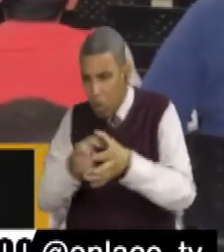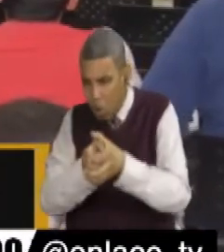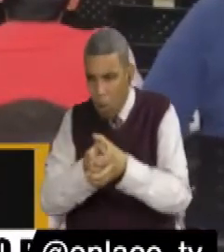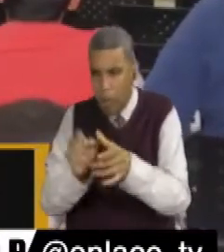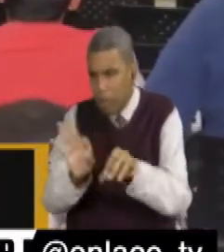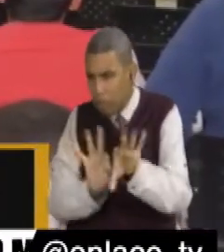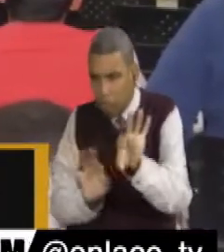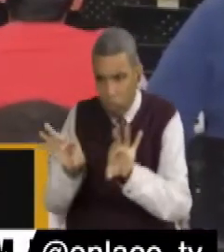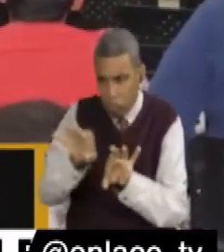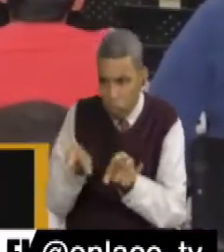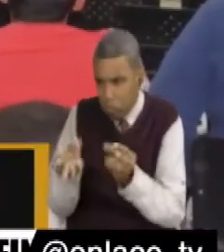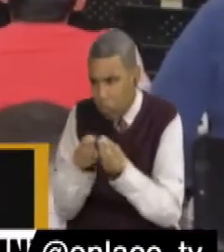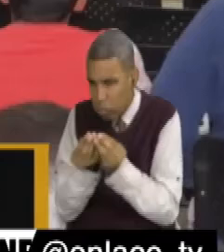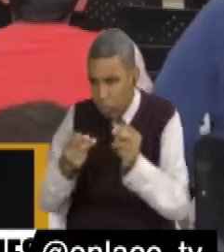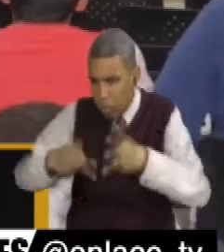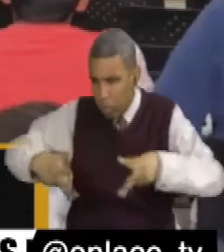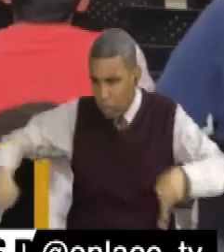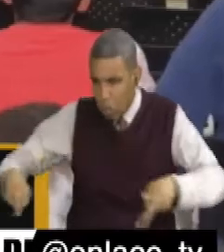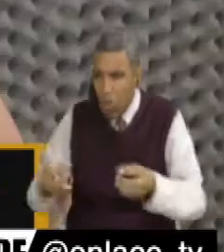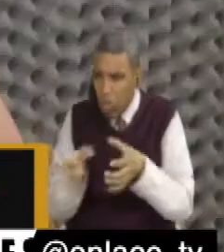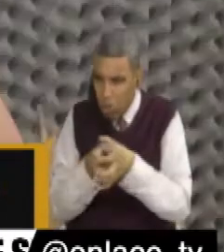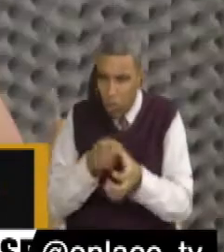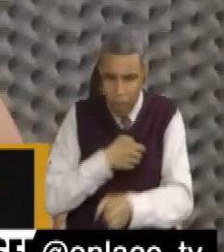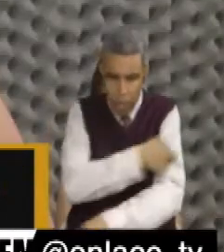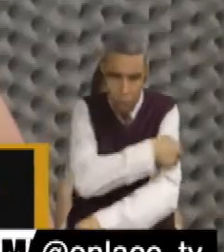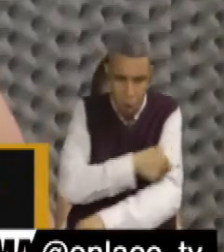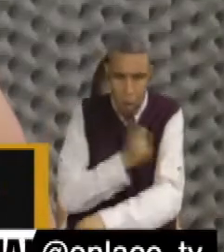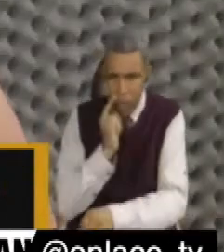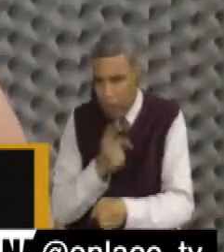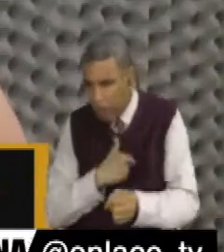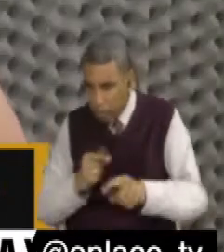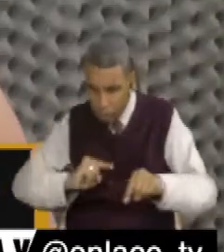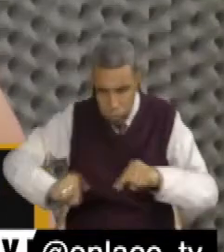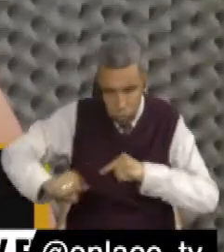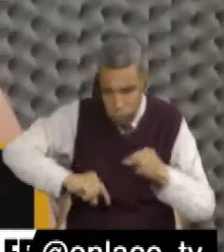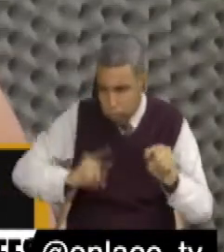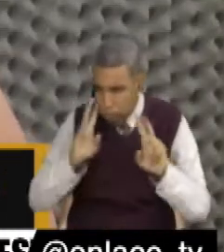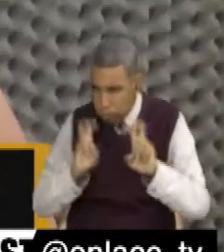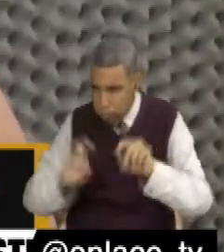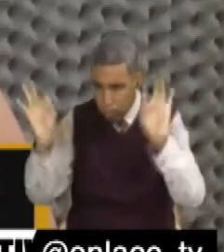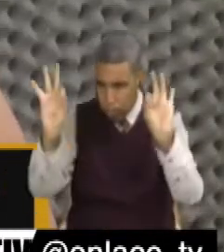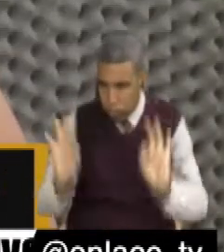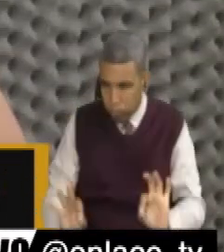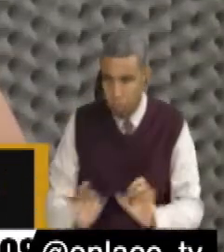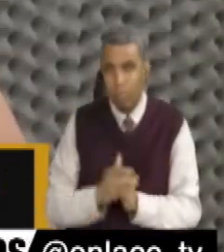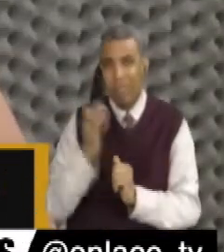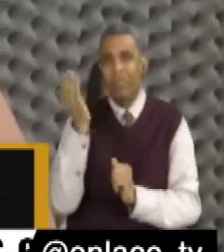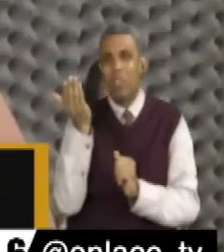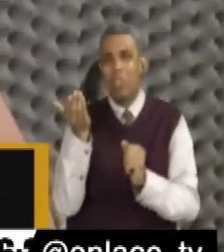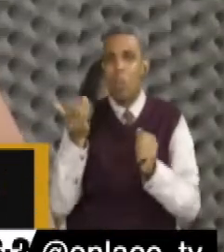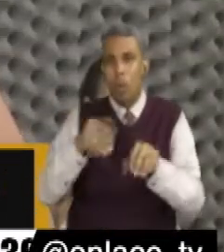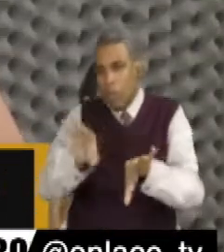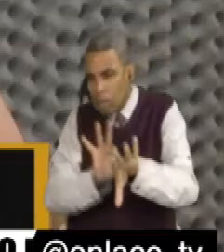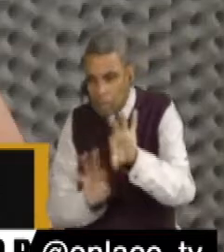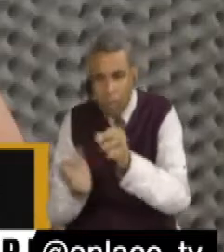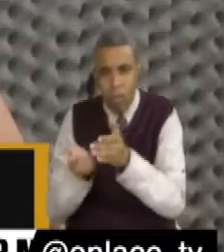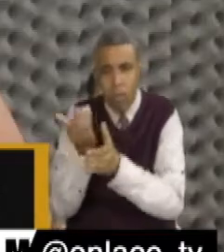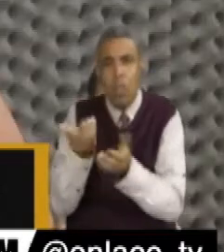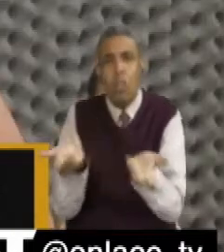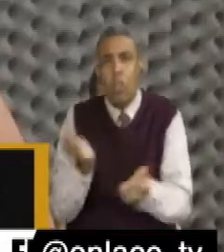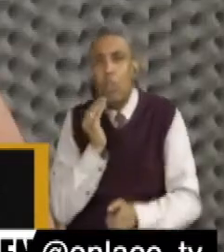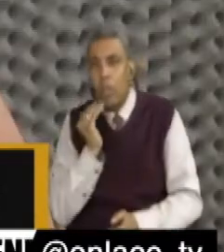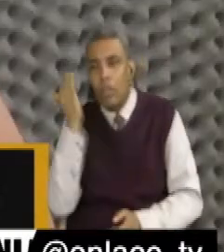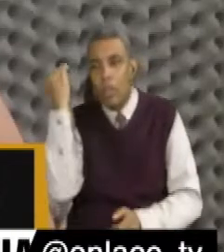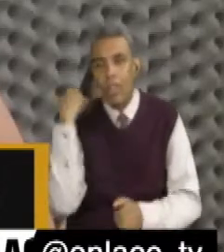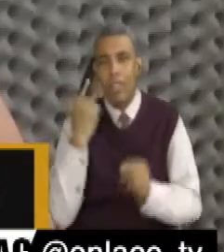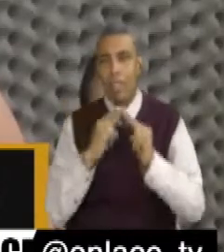dándose. Lo hicimos el día de ayer, en las horas de la tarde. Y en la reunión pues establecieron dos cosas. Uno, ya la